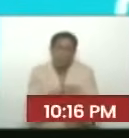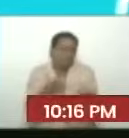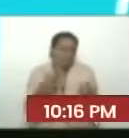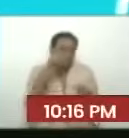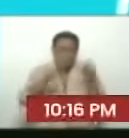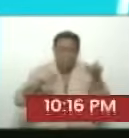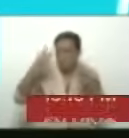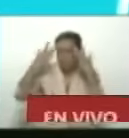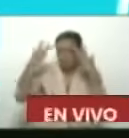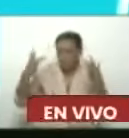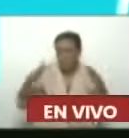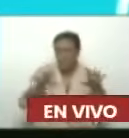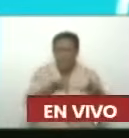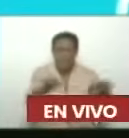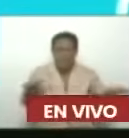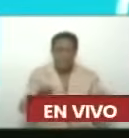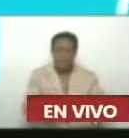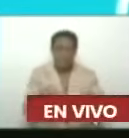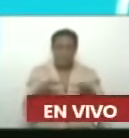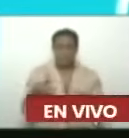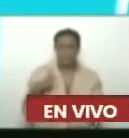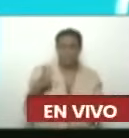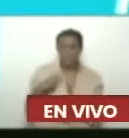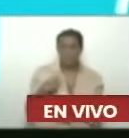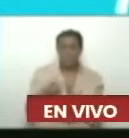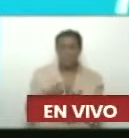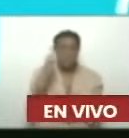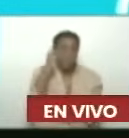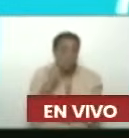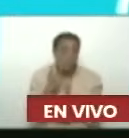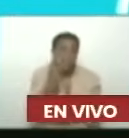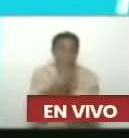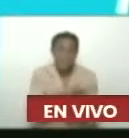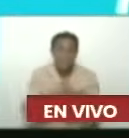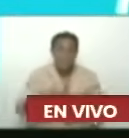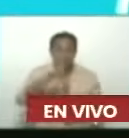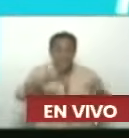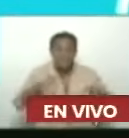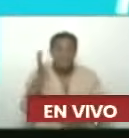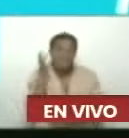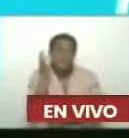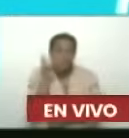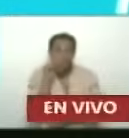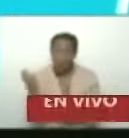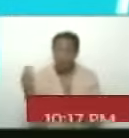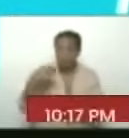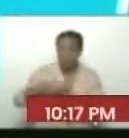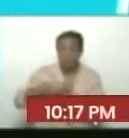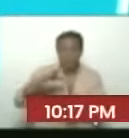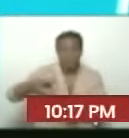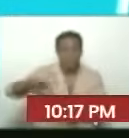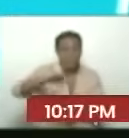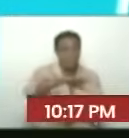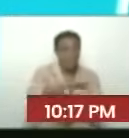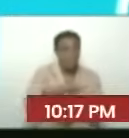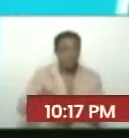musical. Está el sistema de orquesta Simón Bolívar con 1 millón de niños, niñas y jóvenes